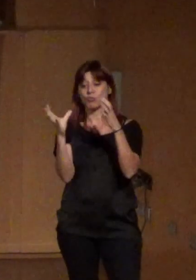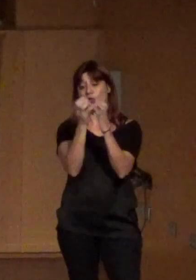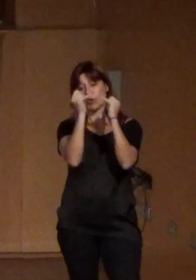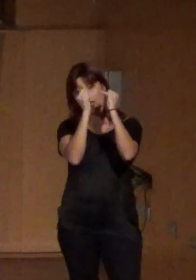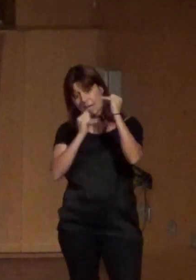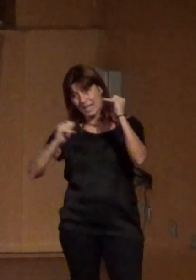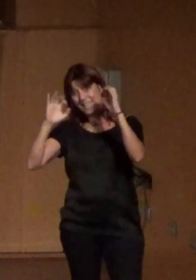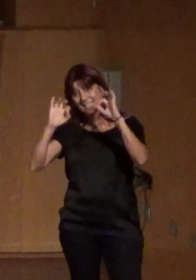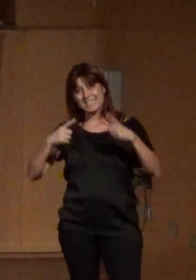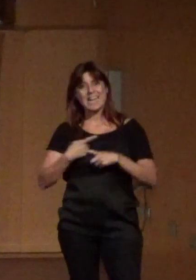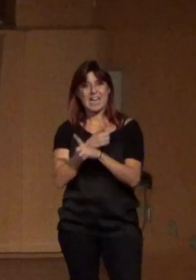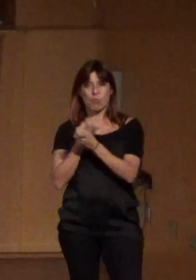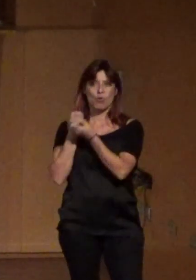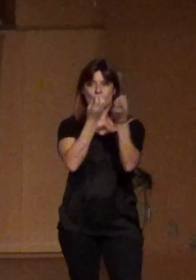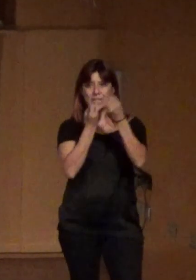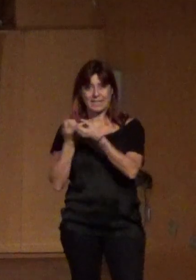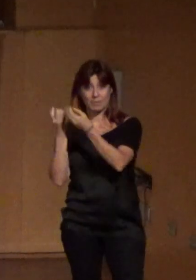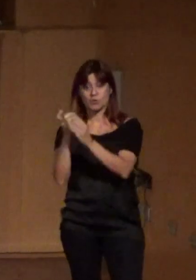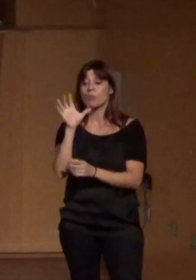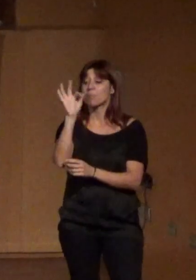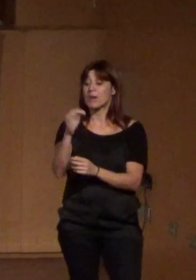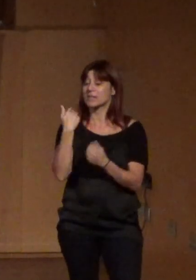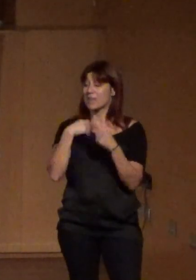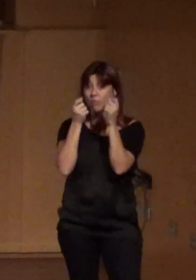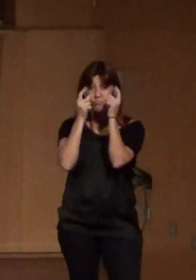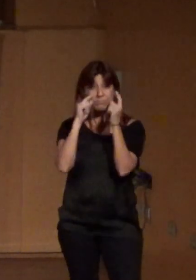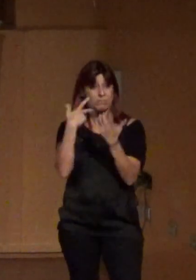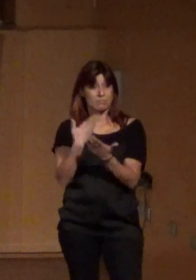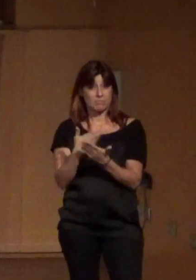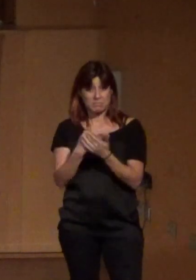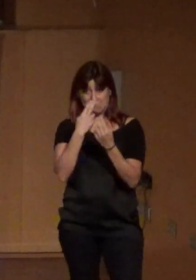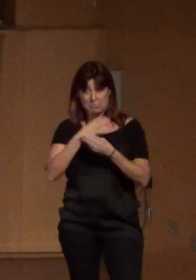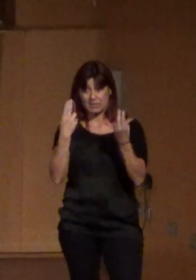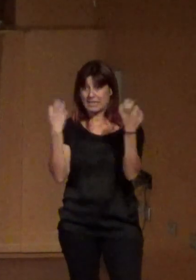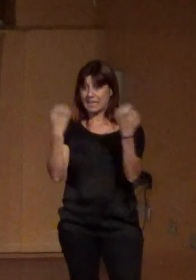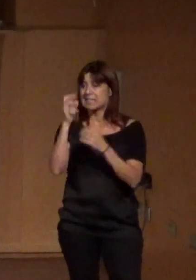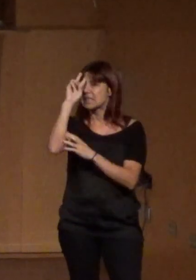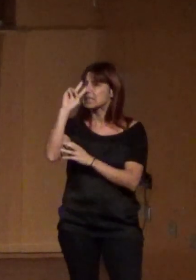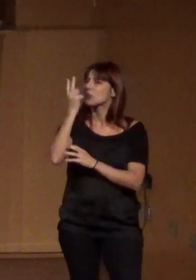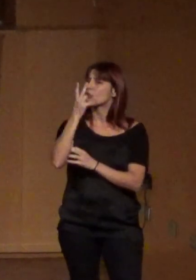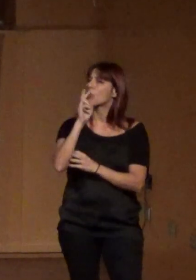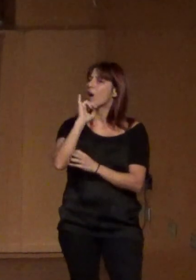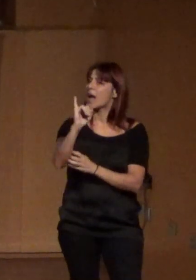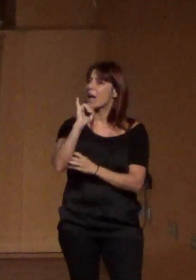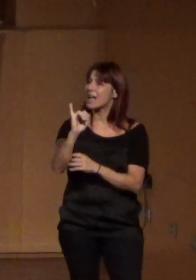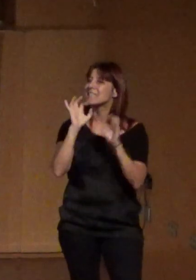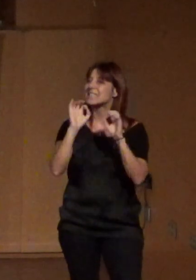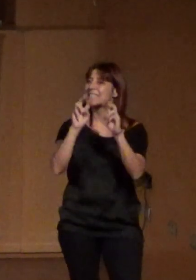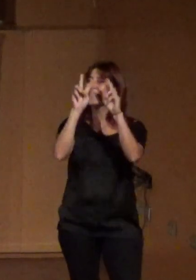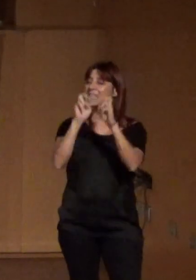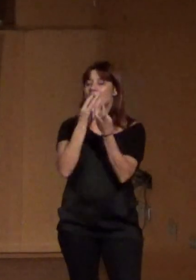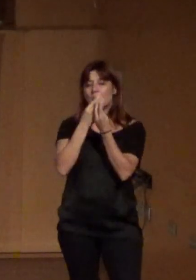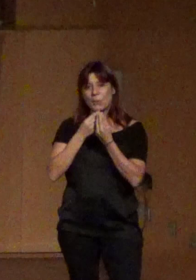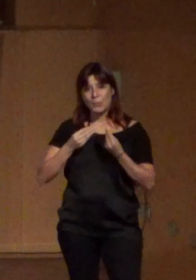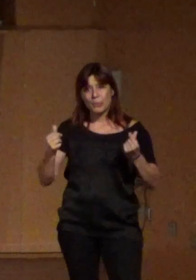de neurotransmisión, ¿no? Y además se ha visto, se ha comprobado, que existe un trastorno en la recaptación, un exceso